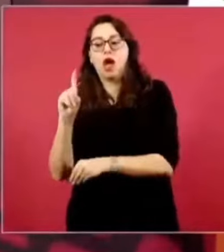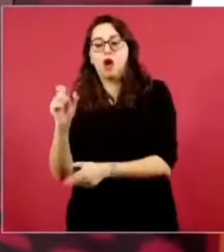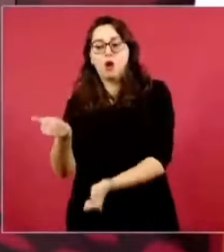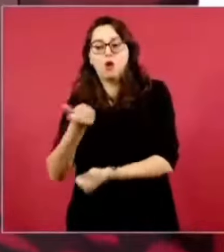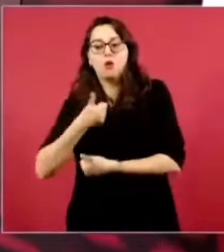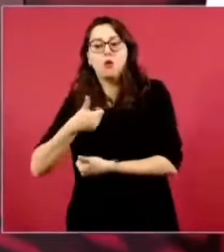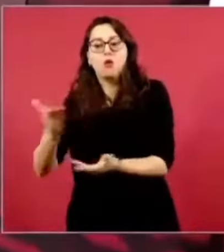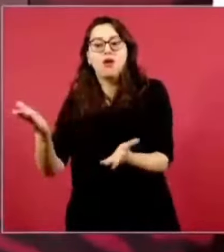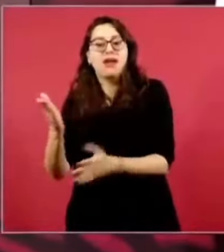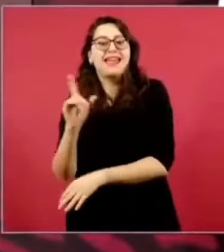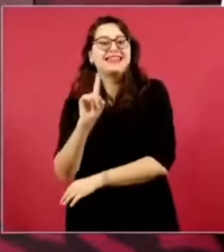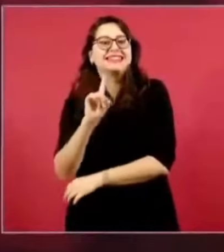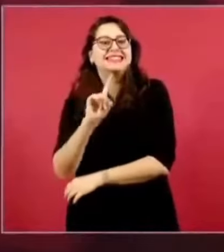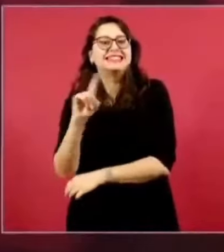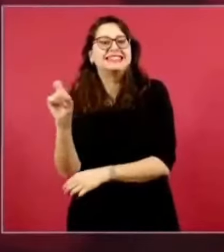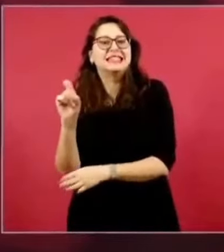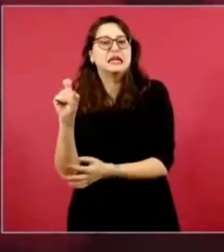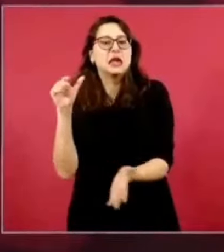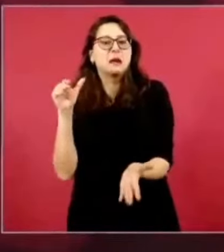100000